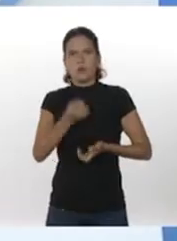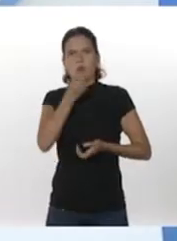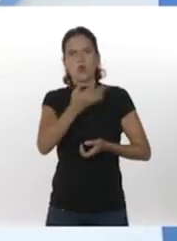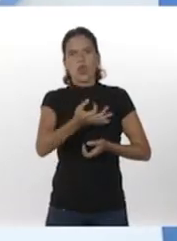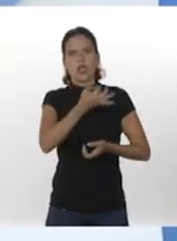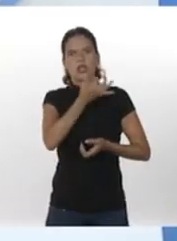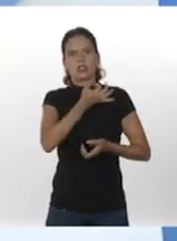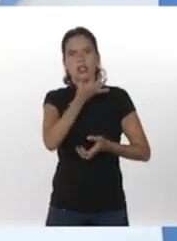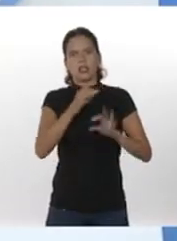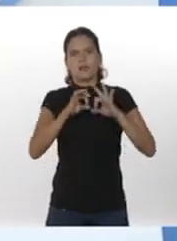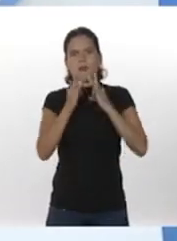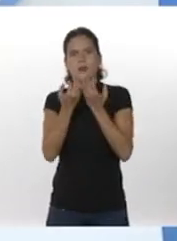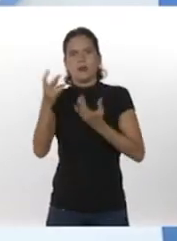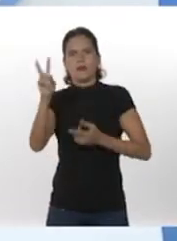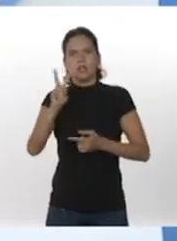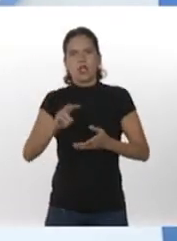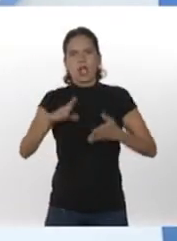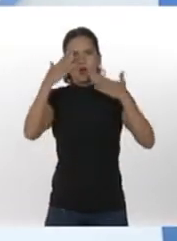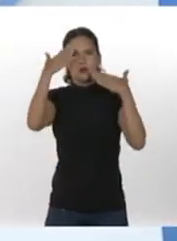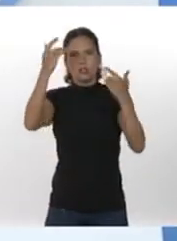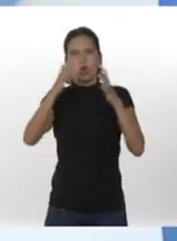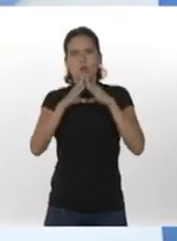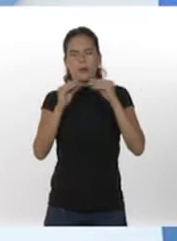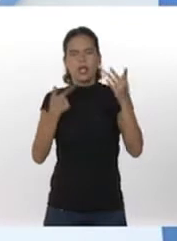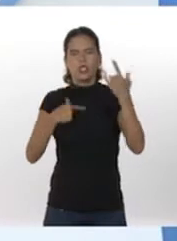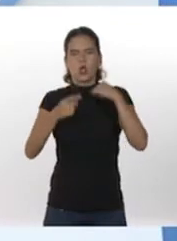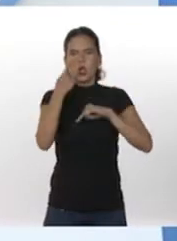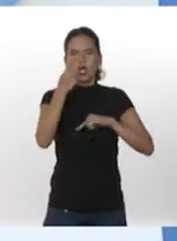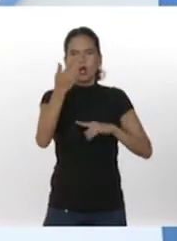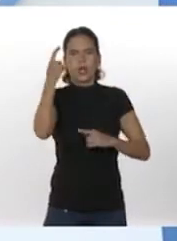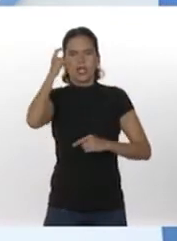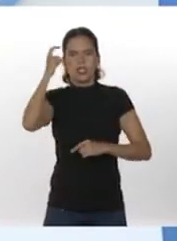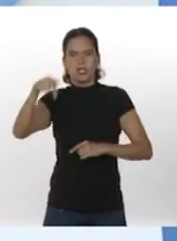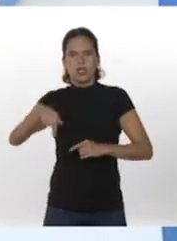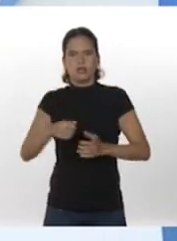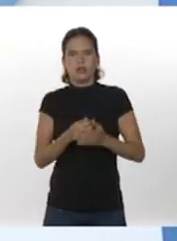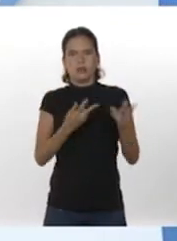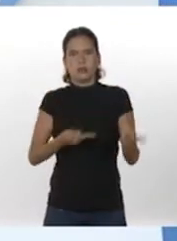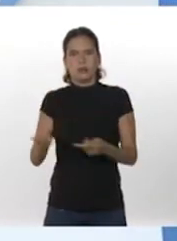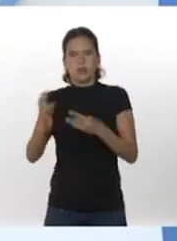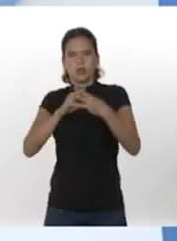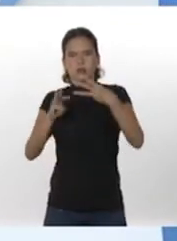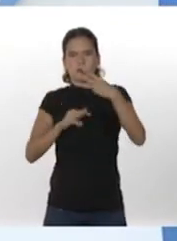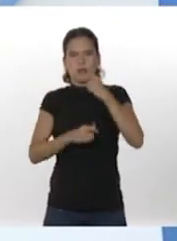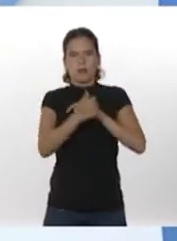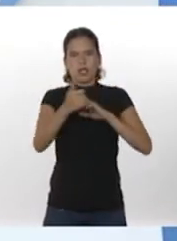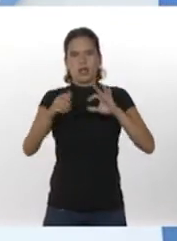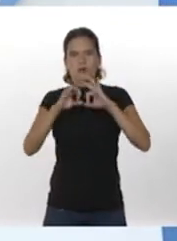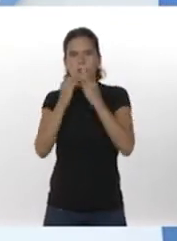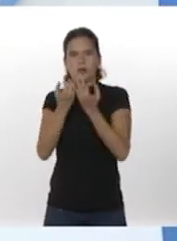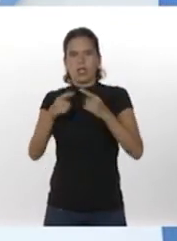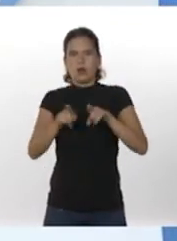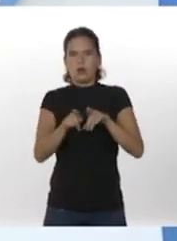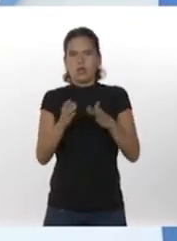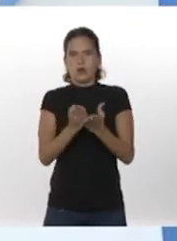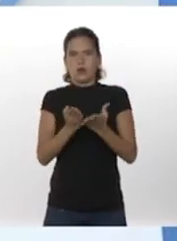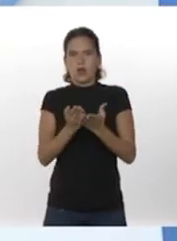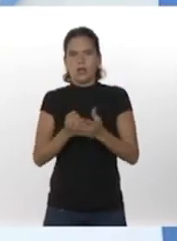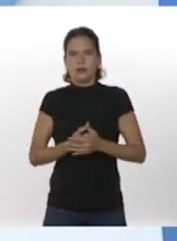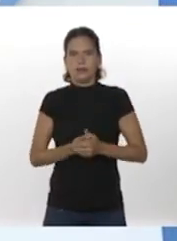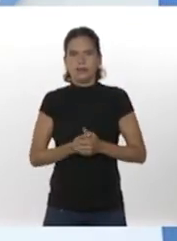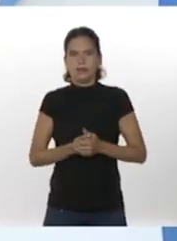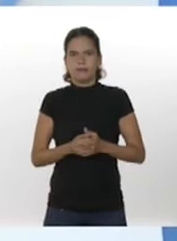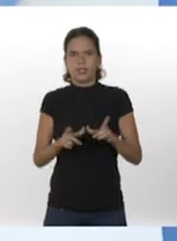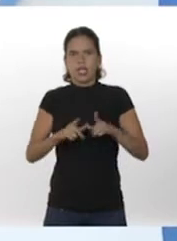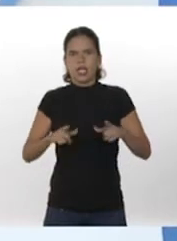Buenas tardes, familia venezolana. Un saludo caluroso para todos los que nos sintonizan el día de hoy. Bienvenidos a su programa Cada Familia una